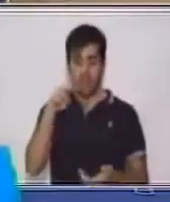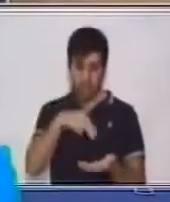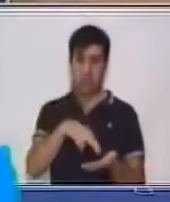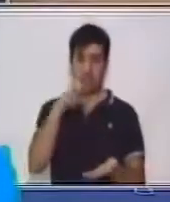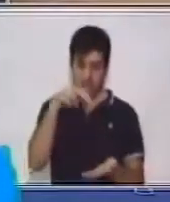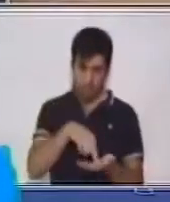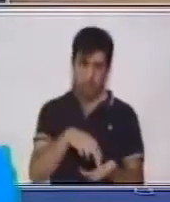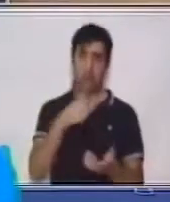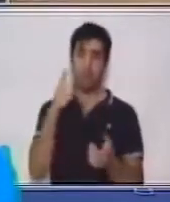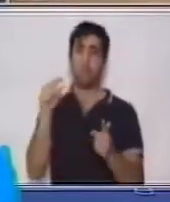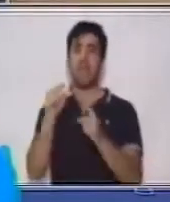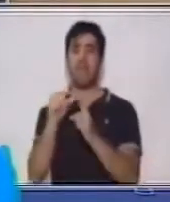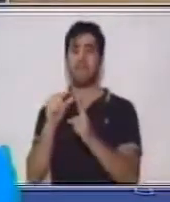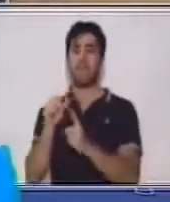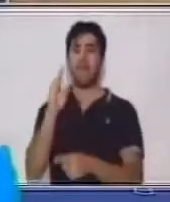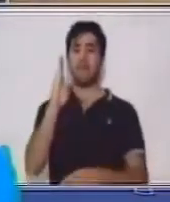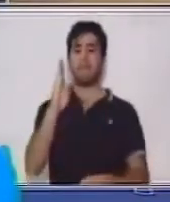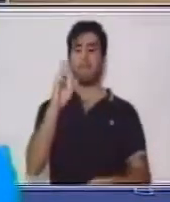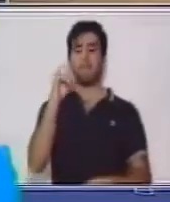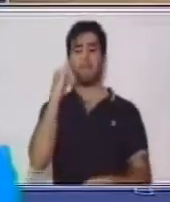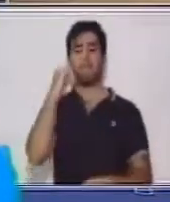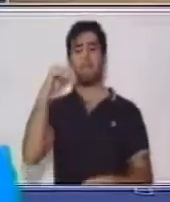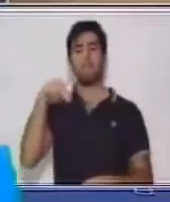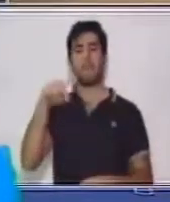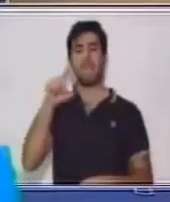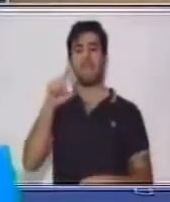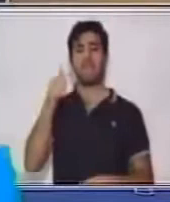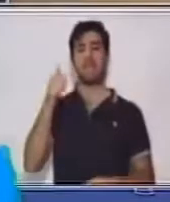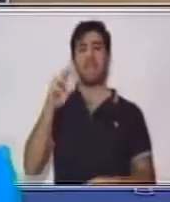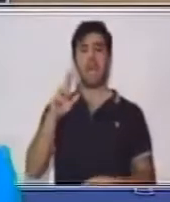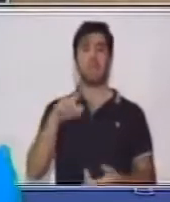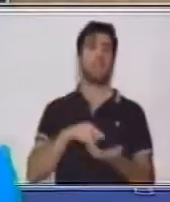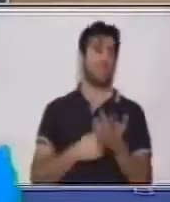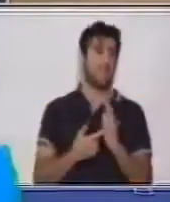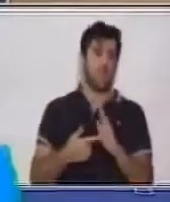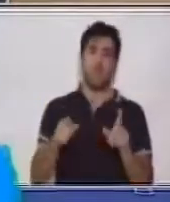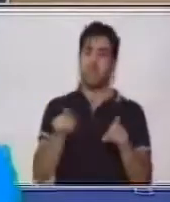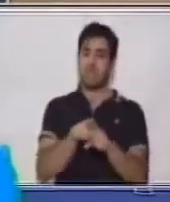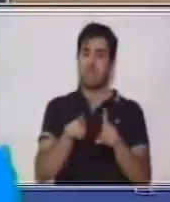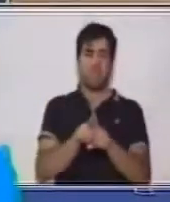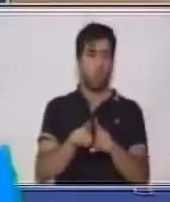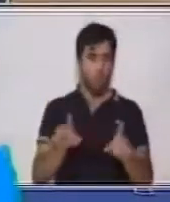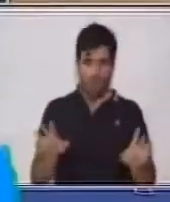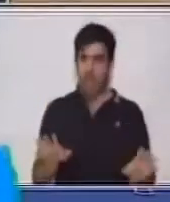se escribe diferente, pero significa lo mismo. Entonces, acá,